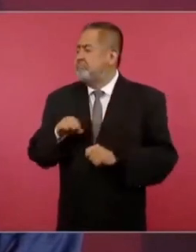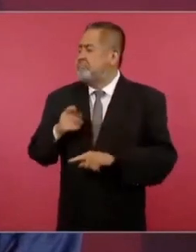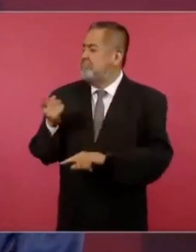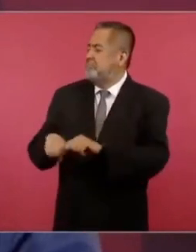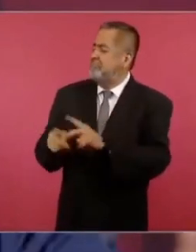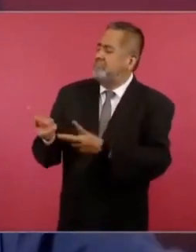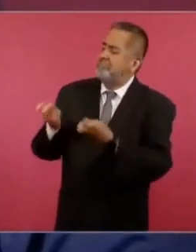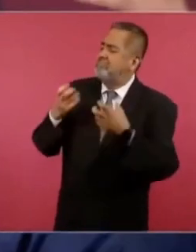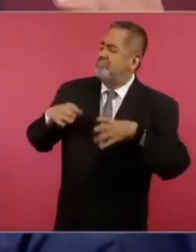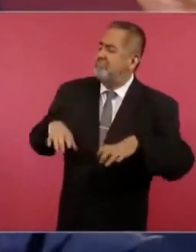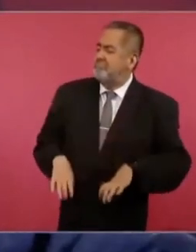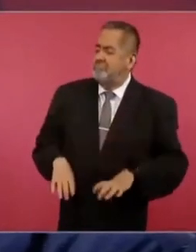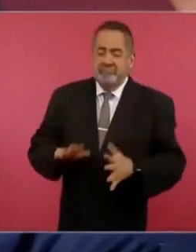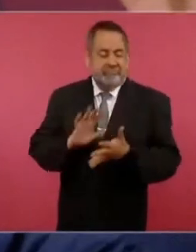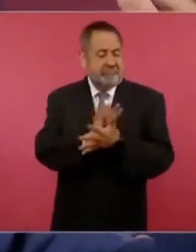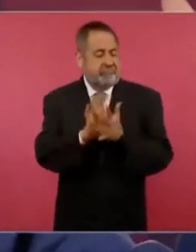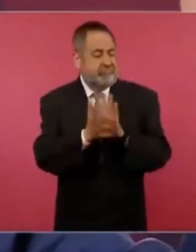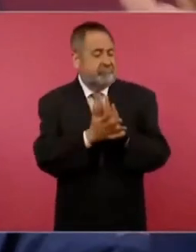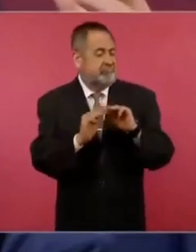el contubernio